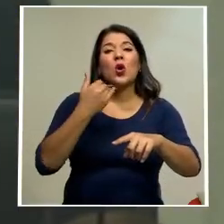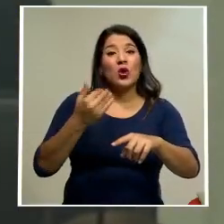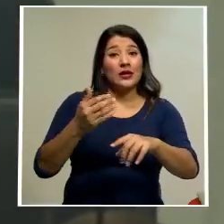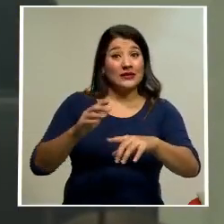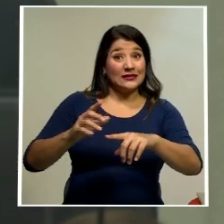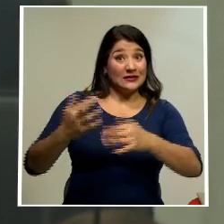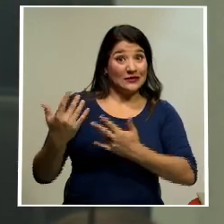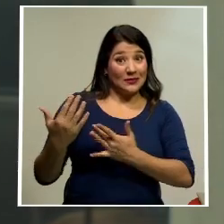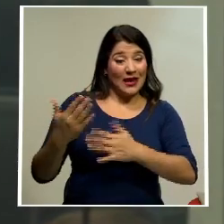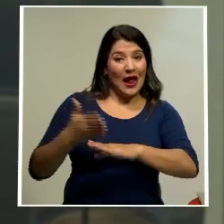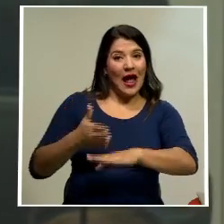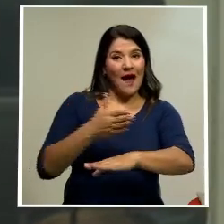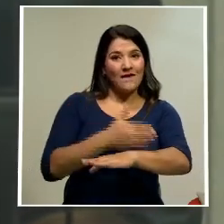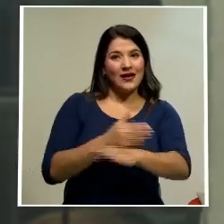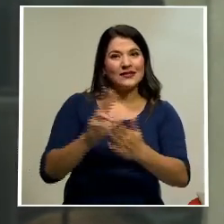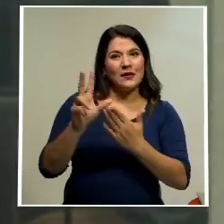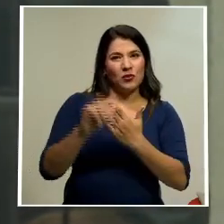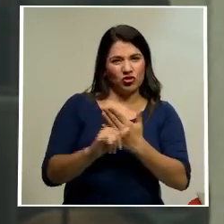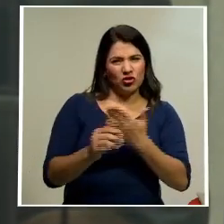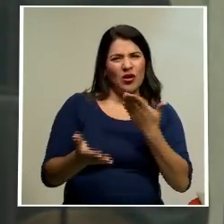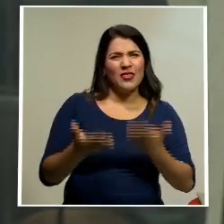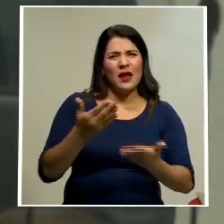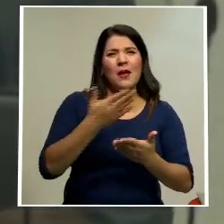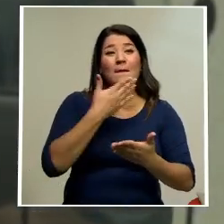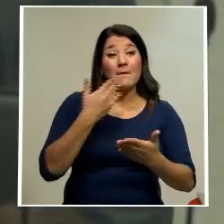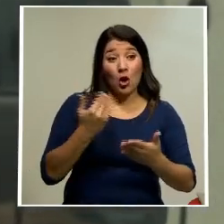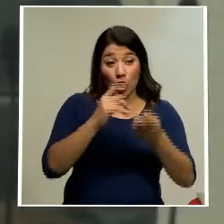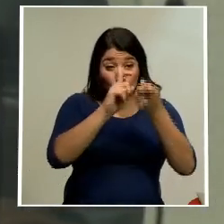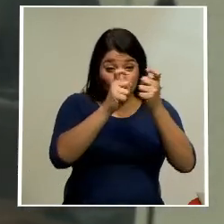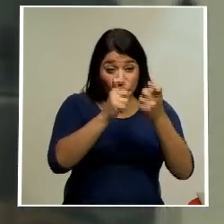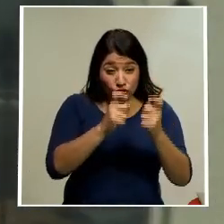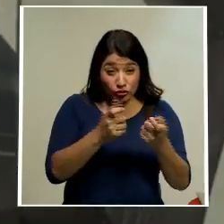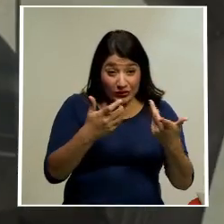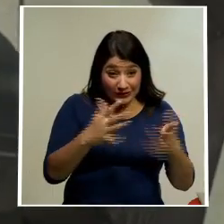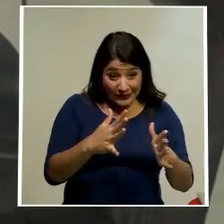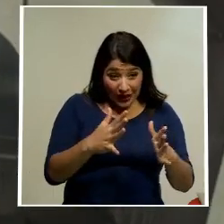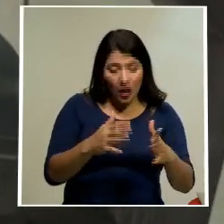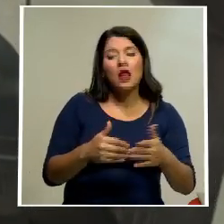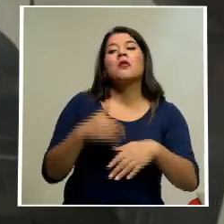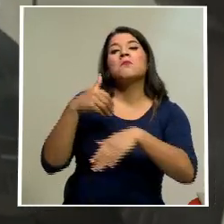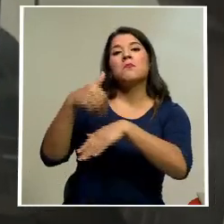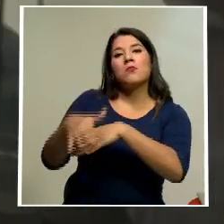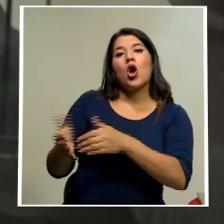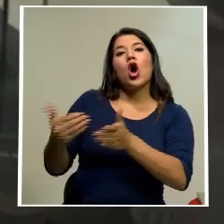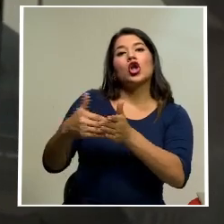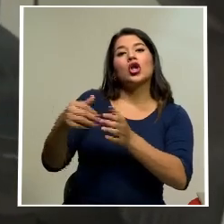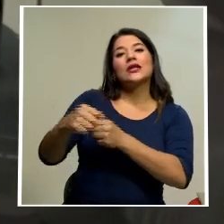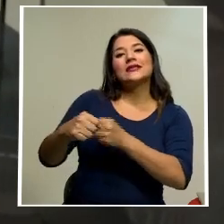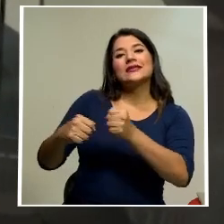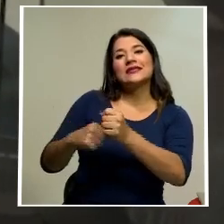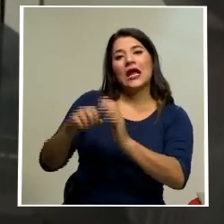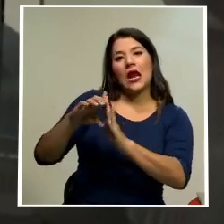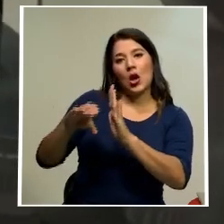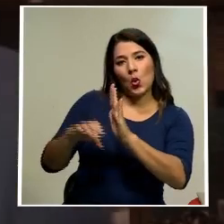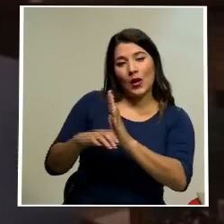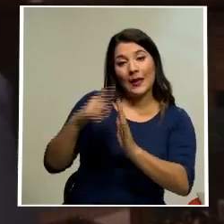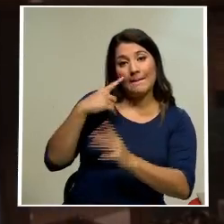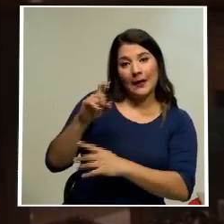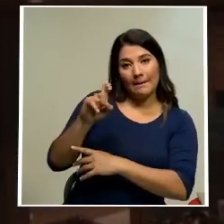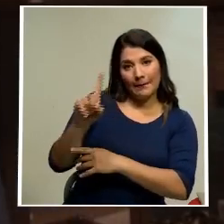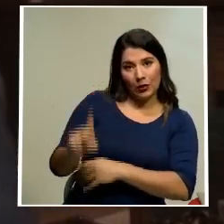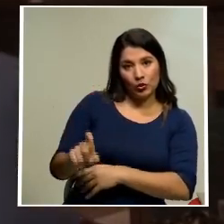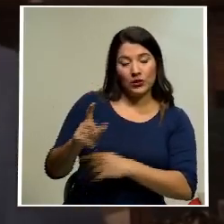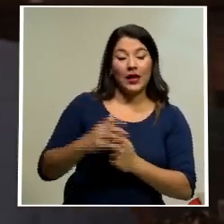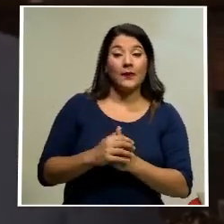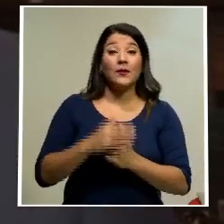sería una buena idea regresarlo a la sala para lograr hacer la consulta cuando el mismo esté ya bastante avanzado. Bueno,